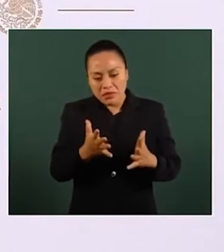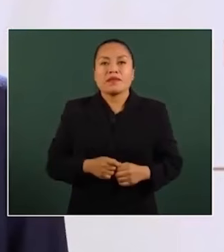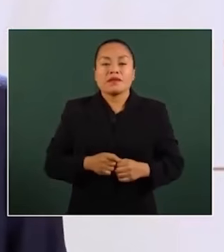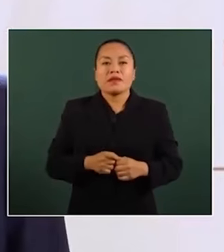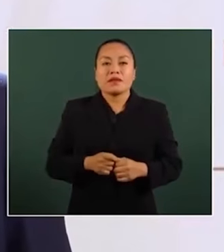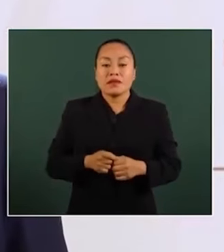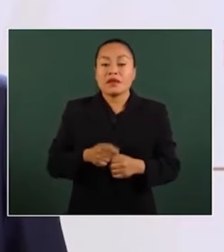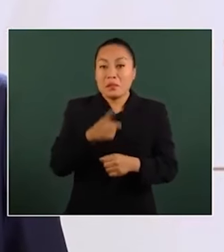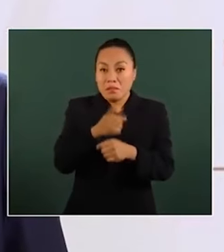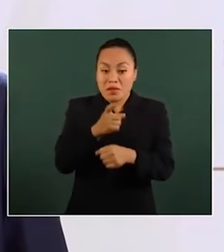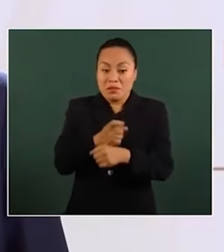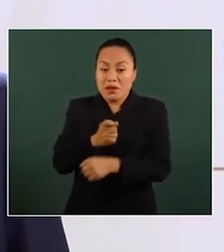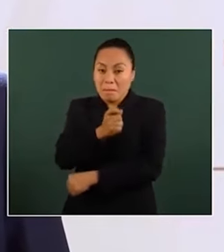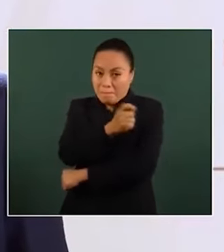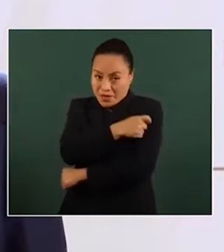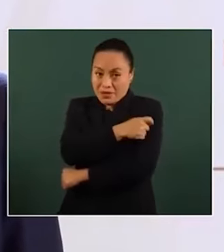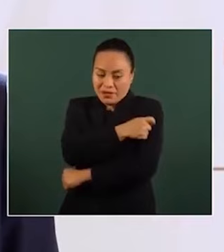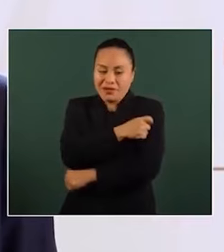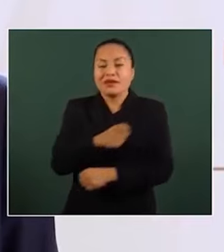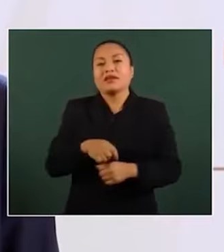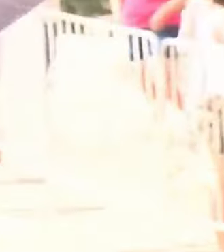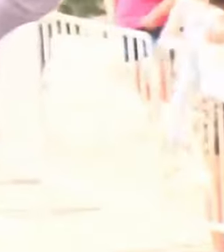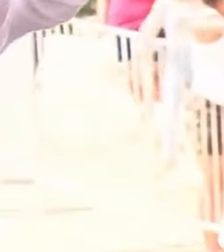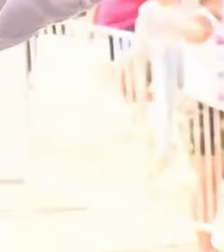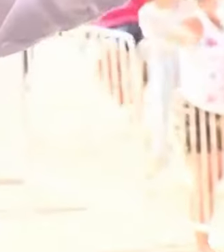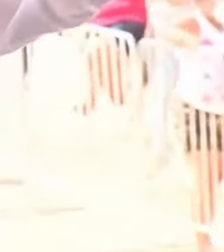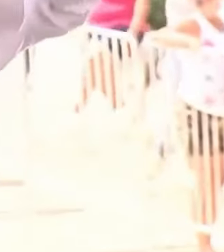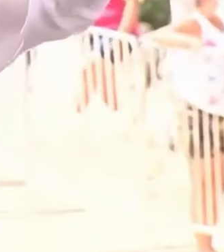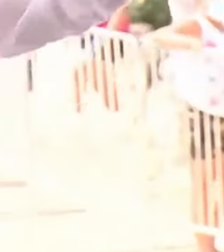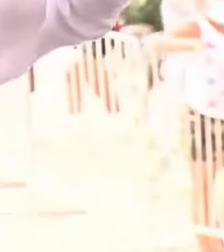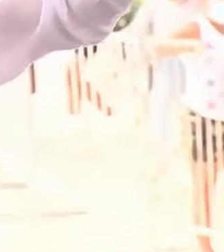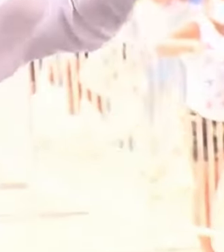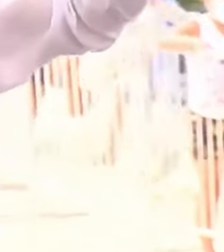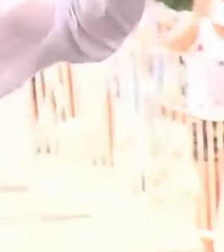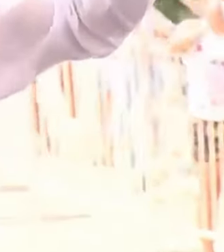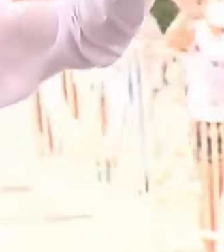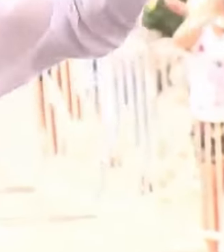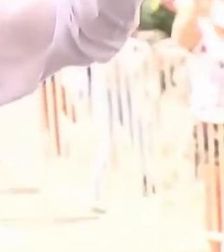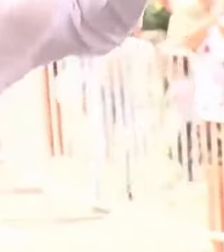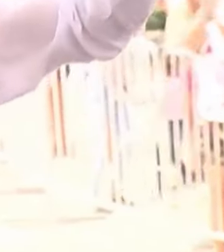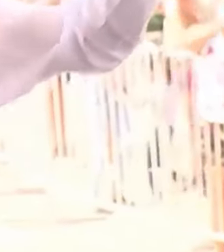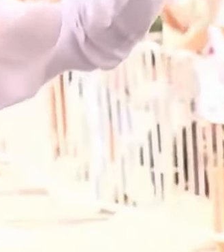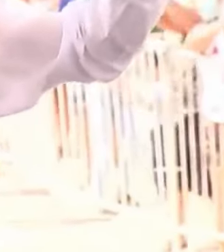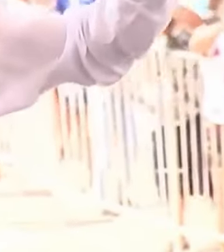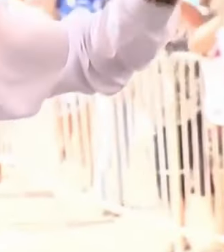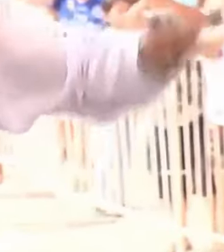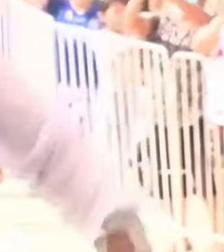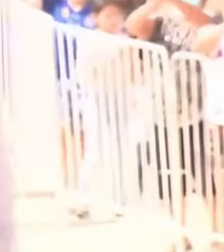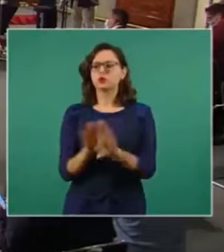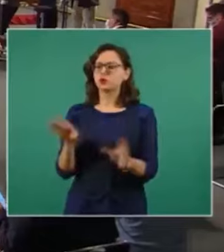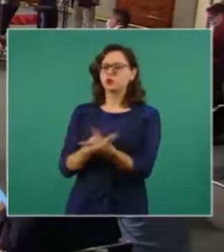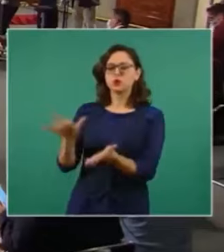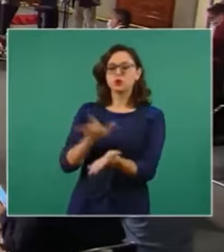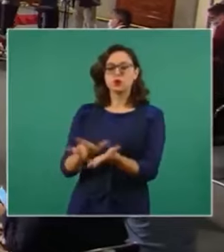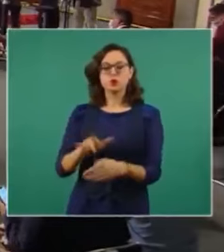sus actividades delictivas con libertad. The New York Times señaló que desde junio de 2023, al menos 36 candidatos a